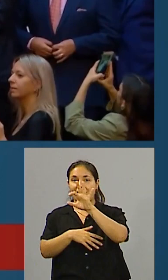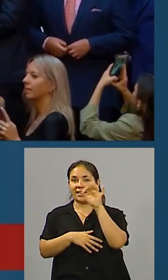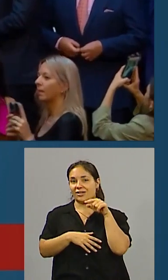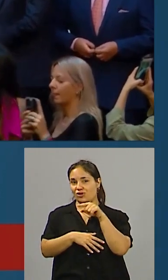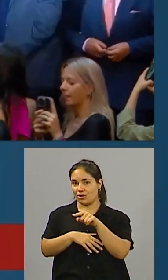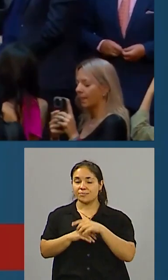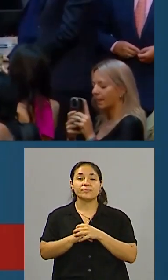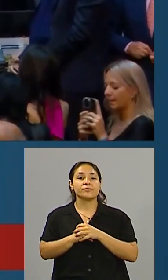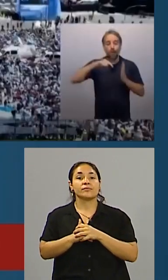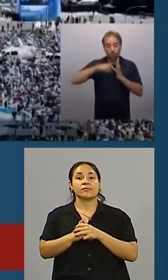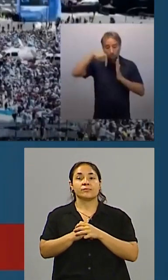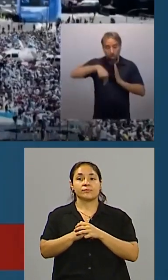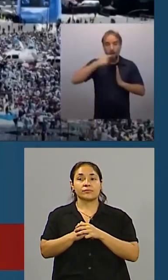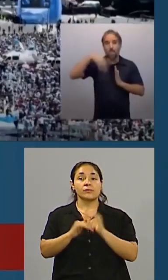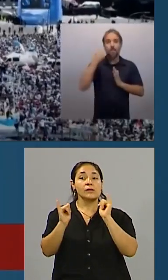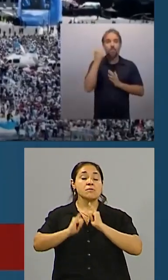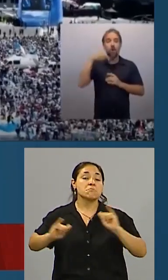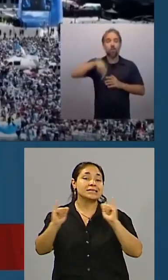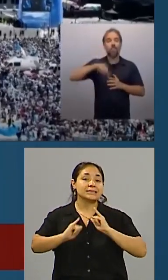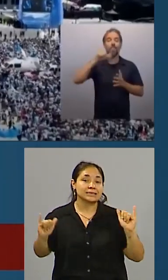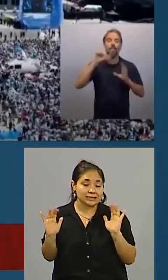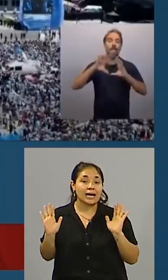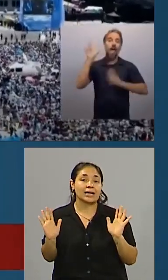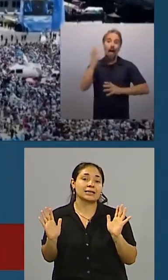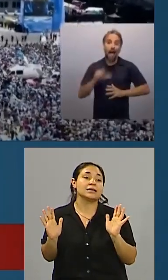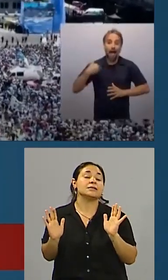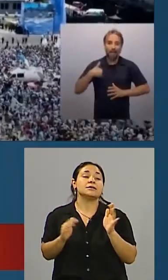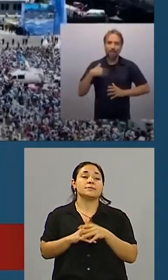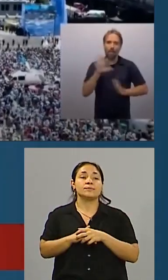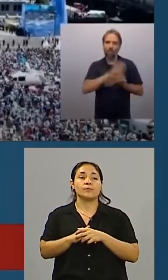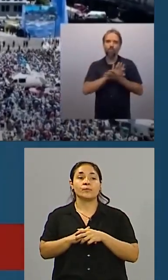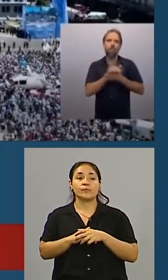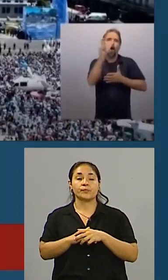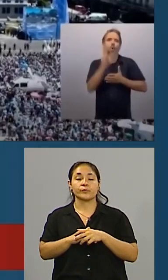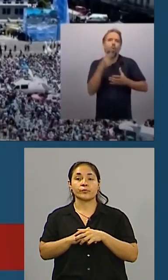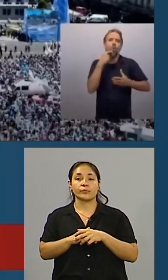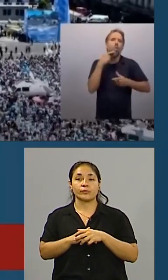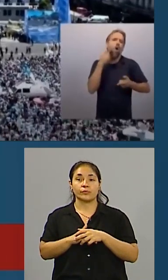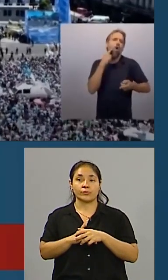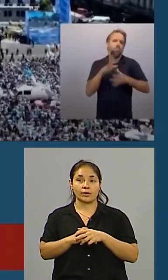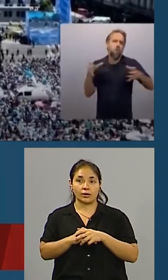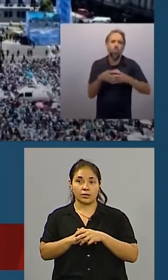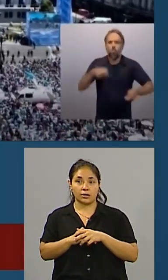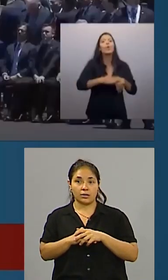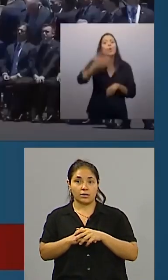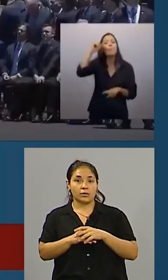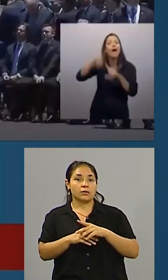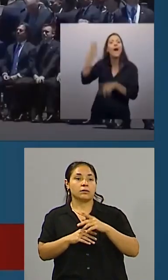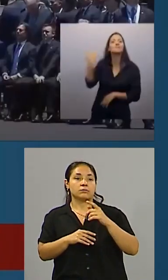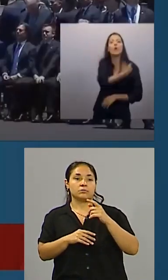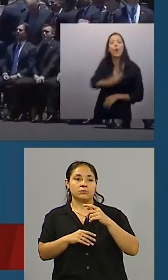que tal vez no entiendan claramente, digo, esto de ganar a quien ganara se venían tiempos